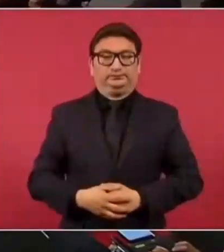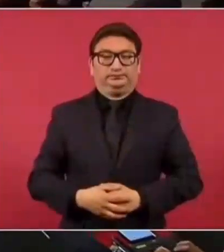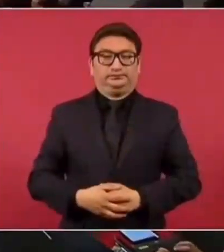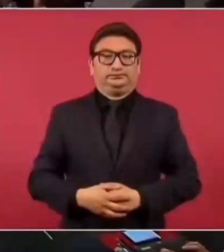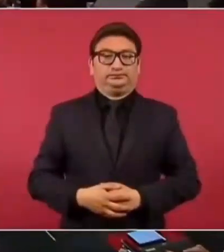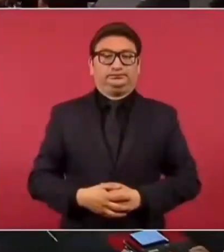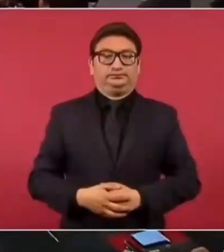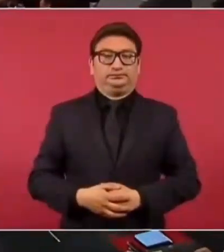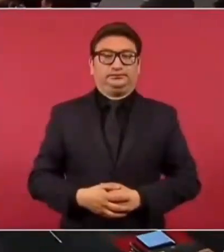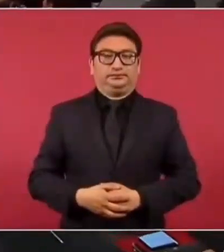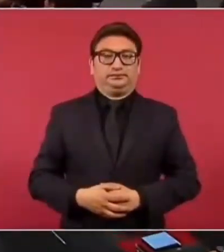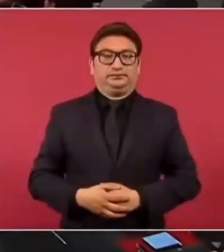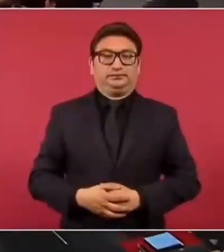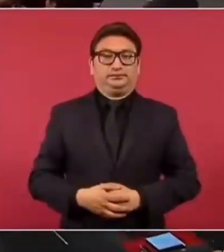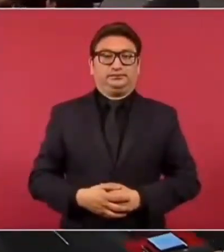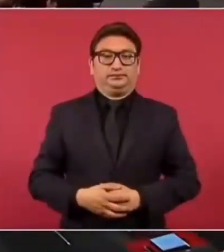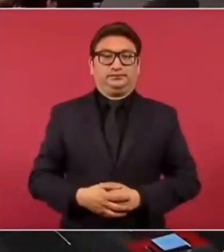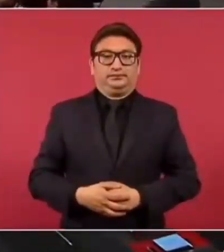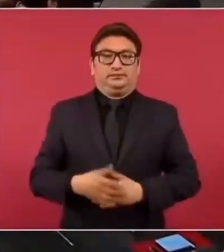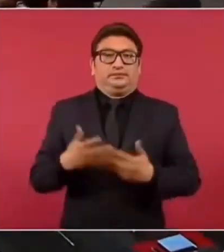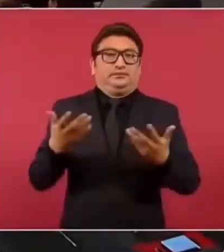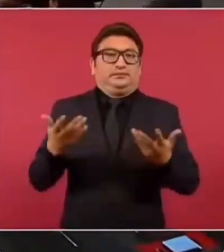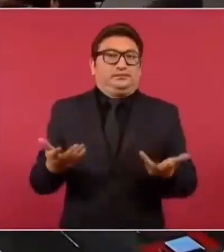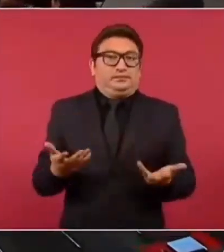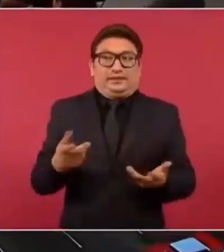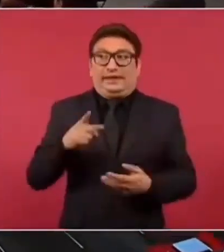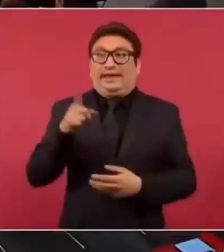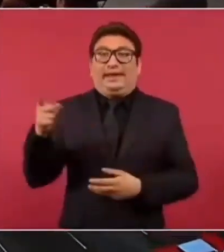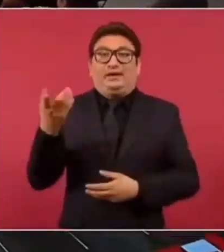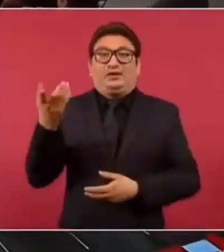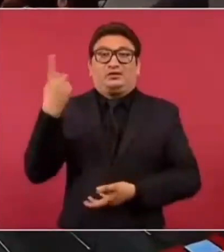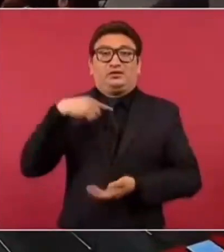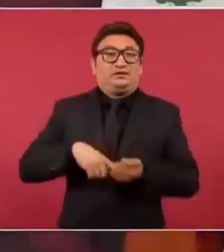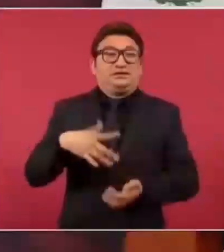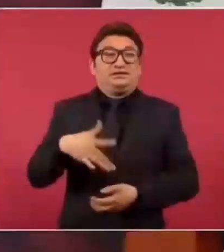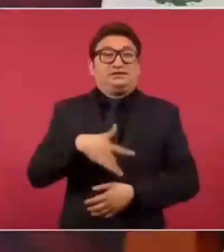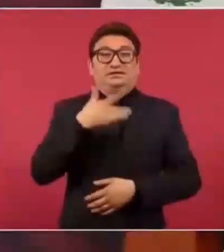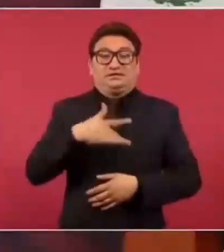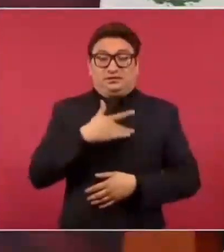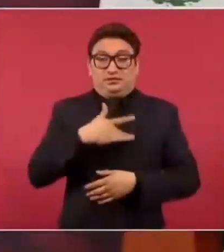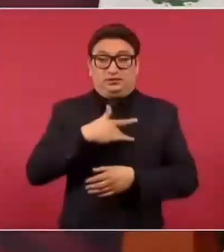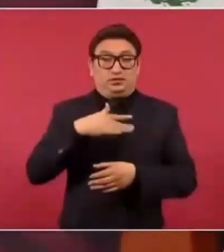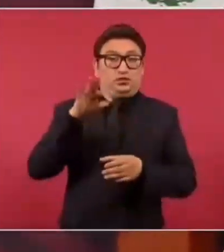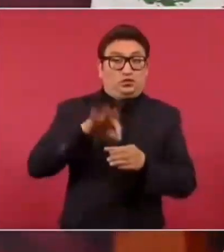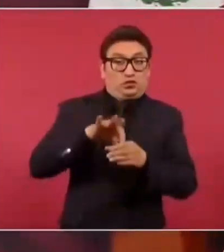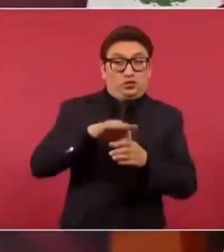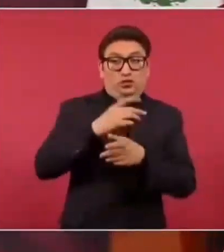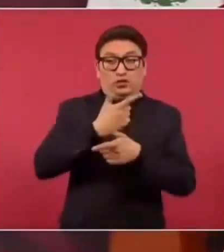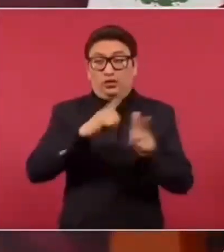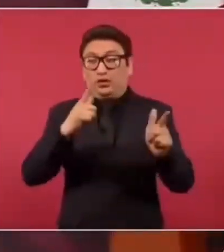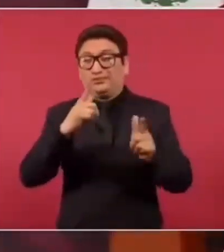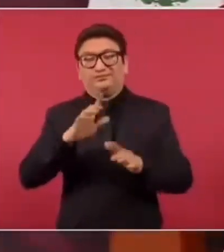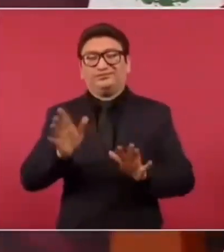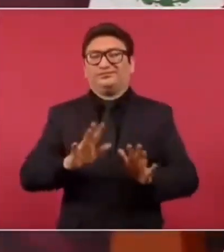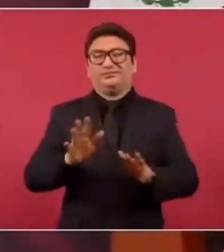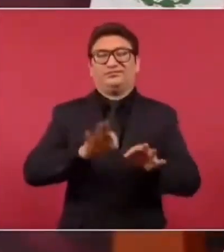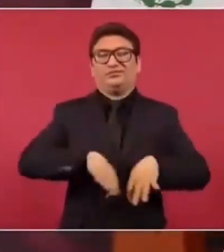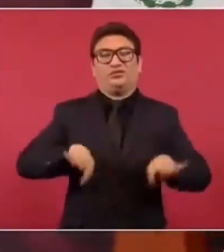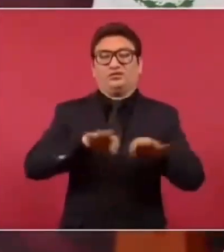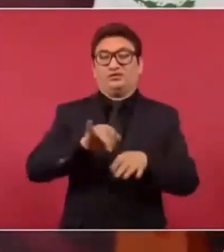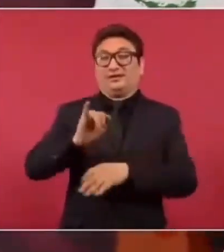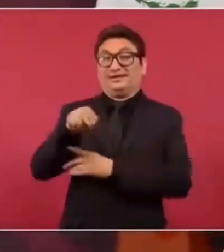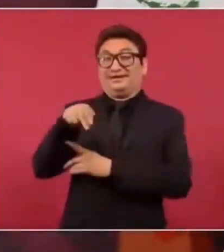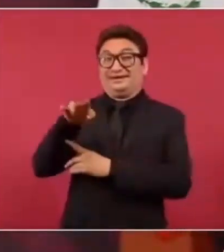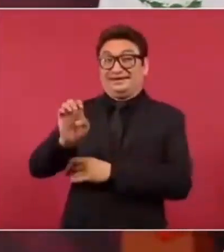en esencia qué les va a importar la democracia qué les va a importar este el